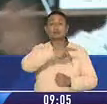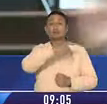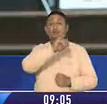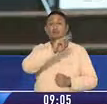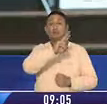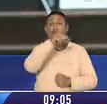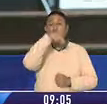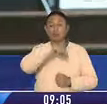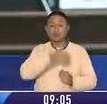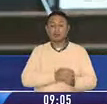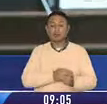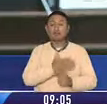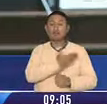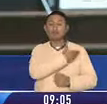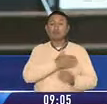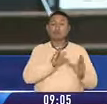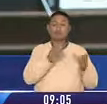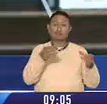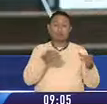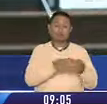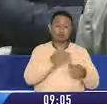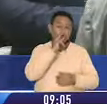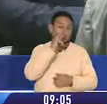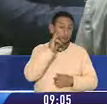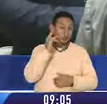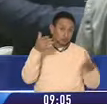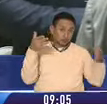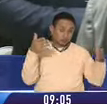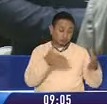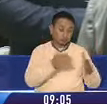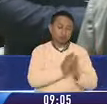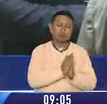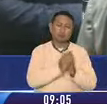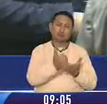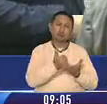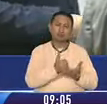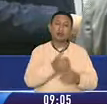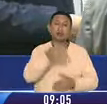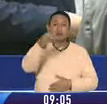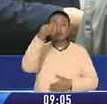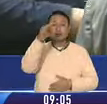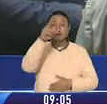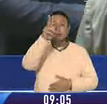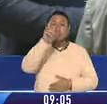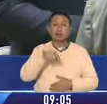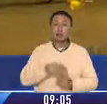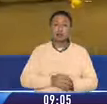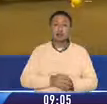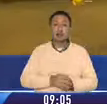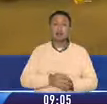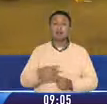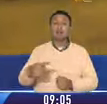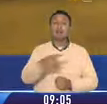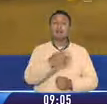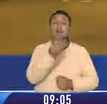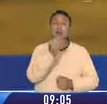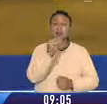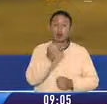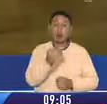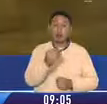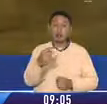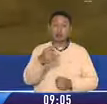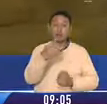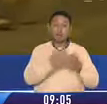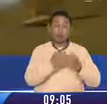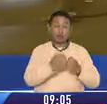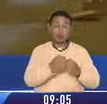comisión especializada que tramita el Código de la Niñez, solicitó que se eliminara del documento todo lo relacionado con la imputabilidad de los menores de edad en hechos